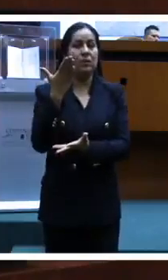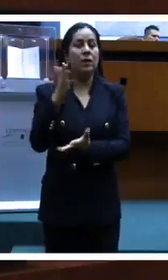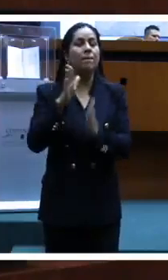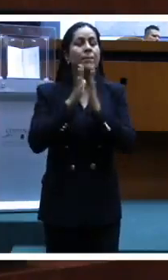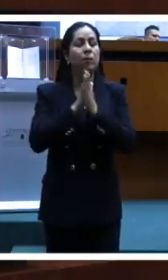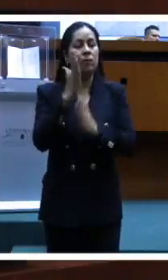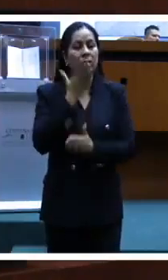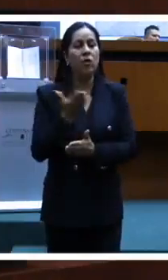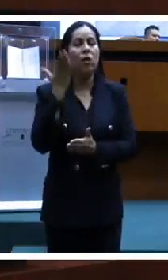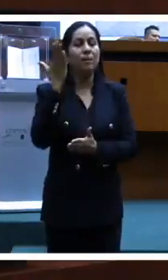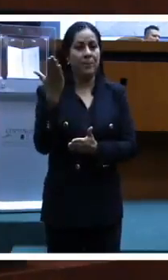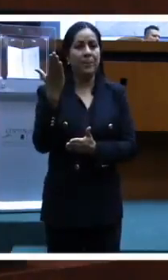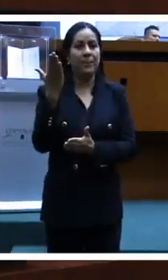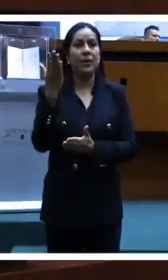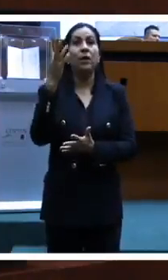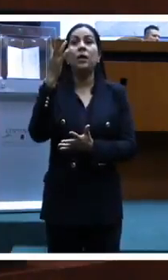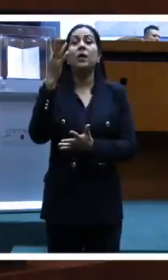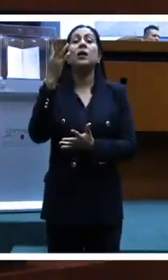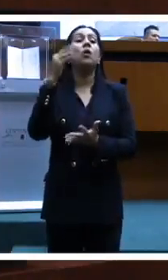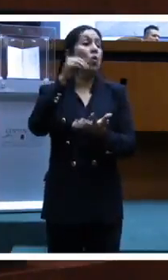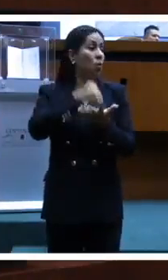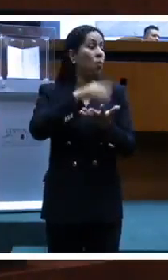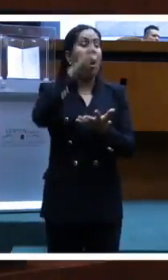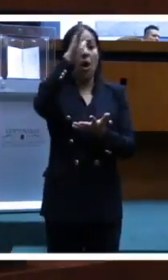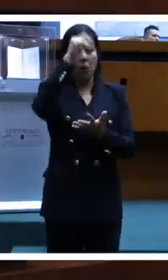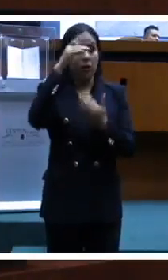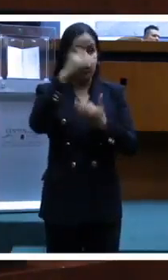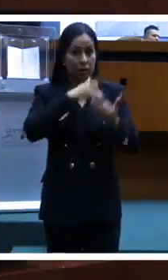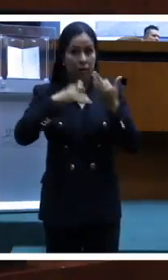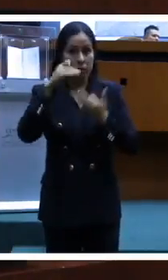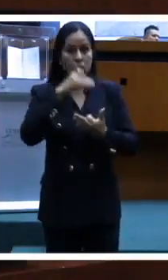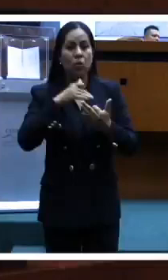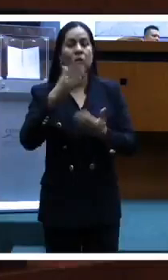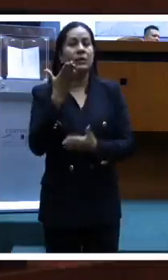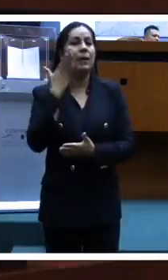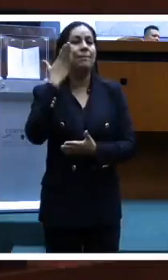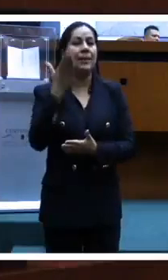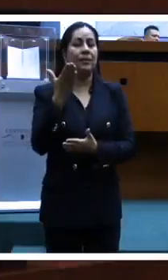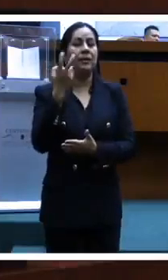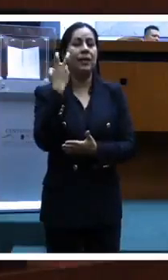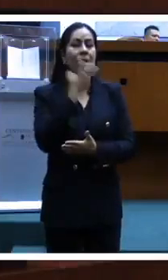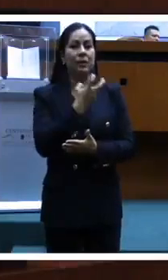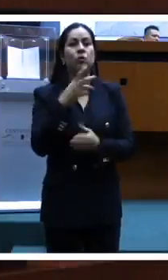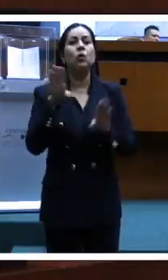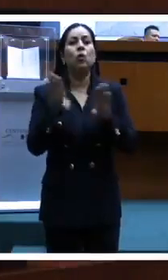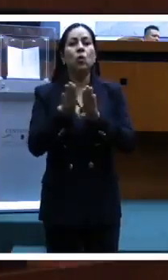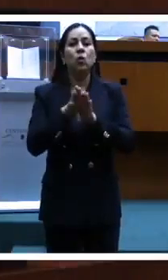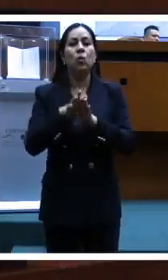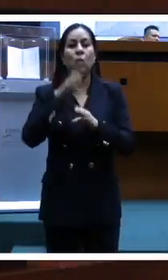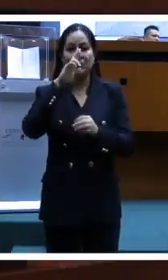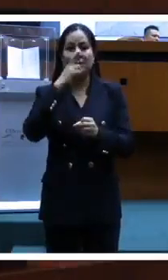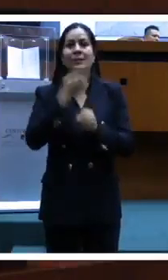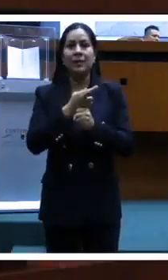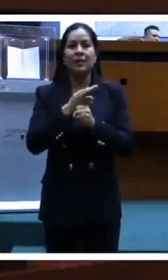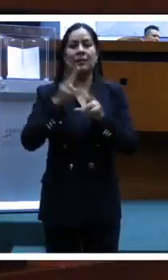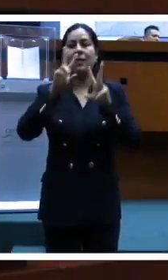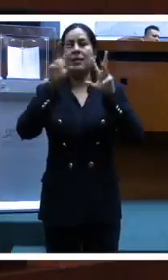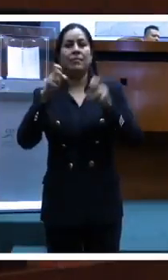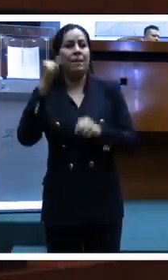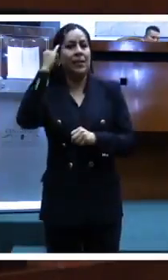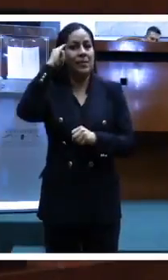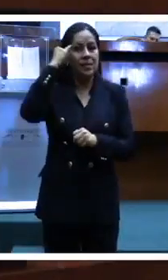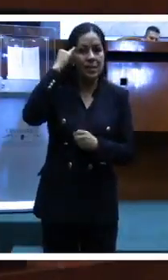por favor que se ponga como punto de acuerdo en solicitar eso, así como hay Secretaría de Asuntos